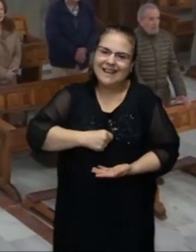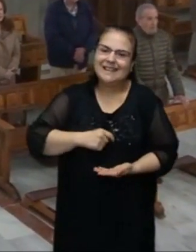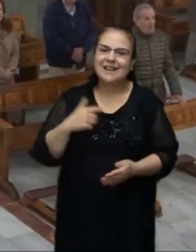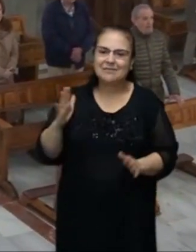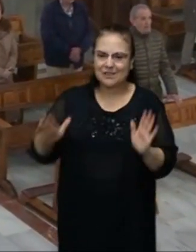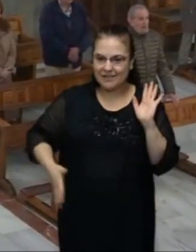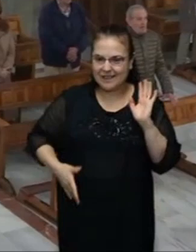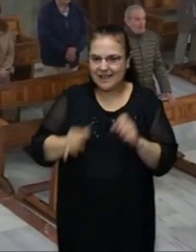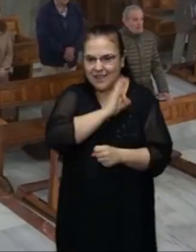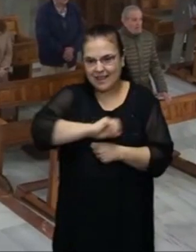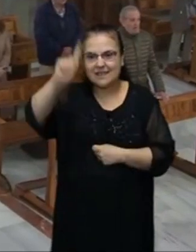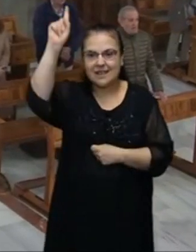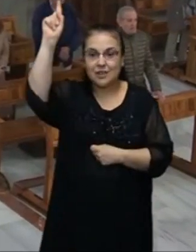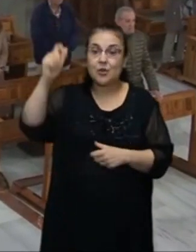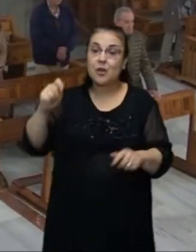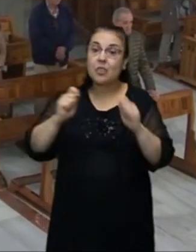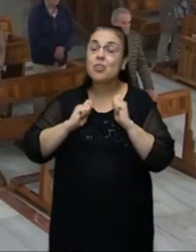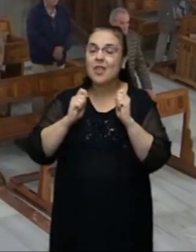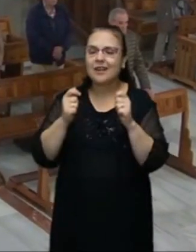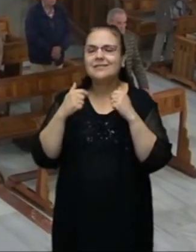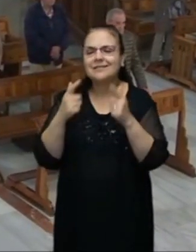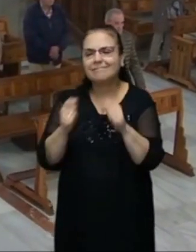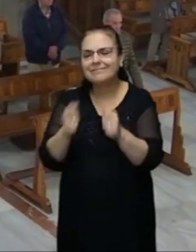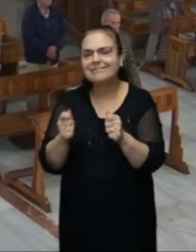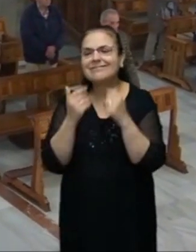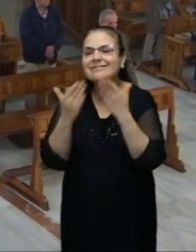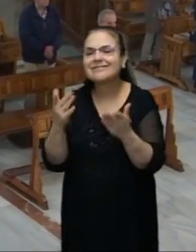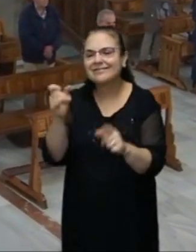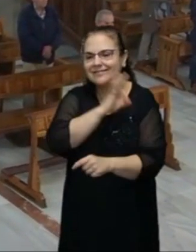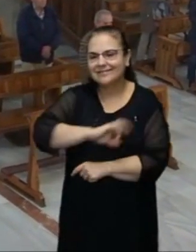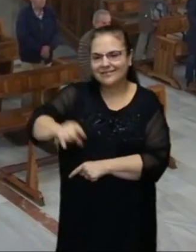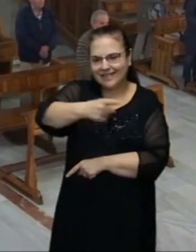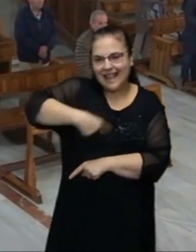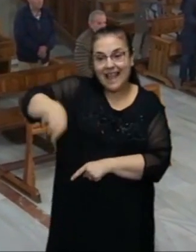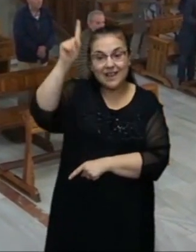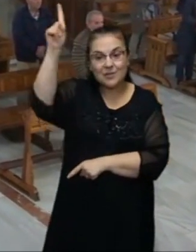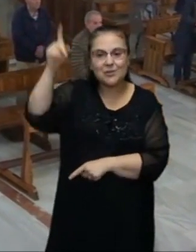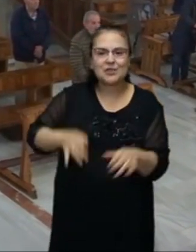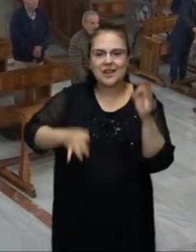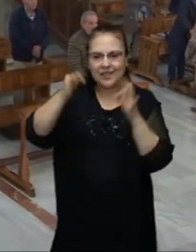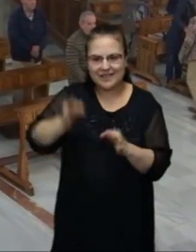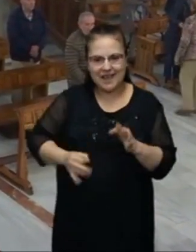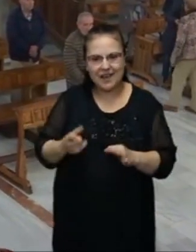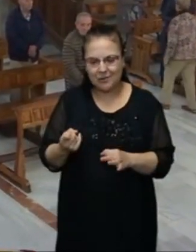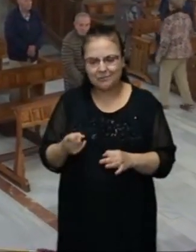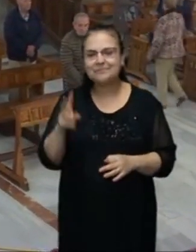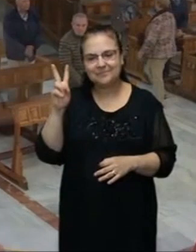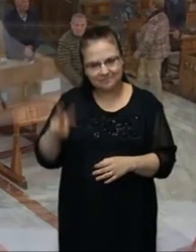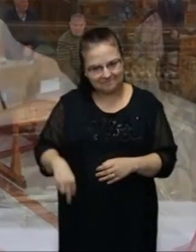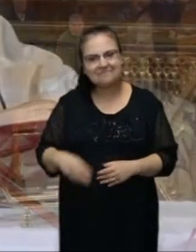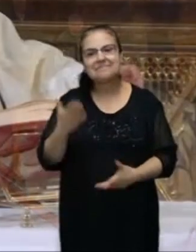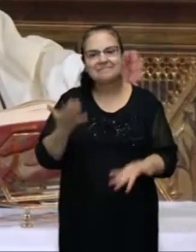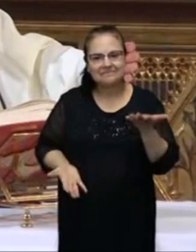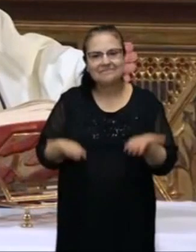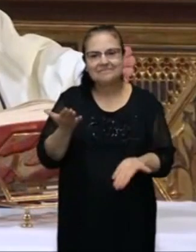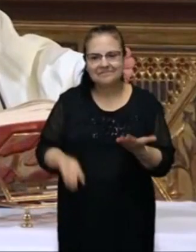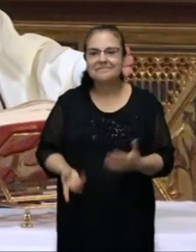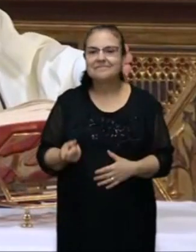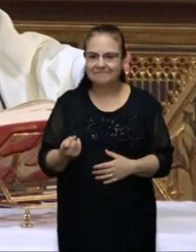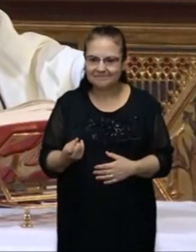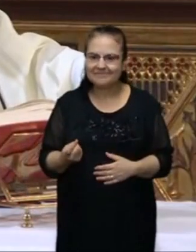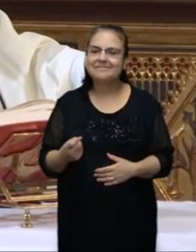corazón. Demos gracias al Señor nuestro Dios. En verdad es justo